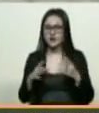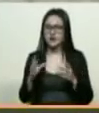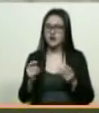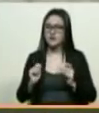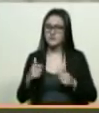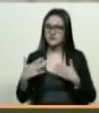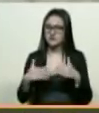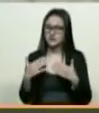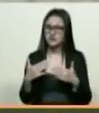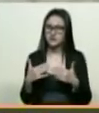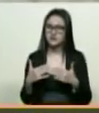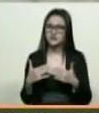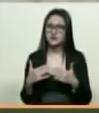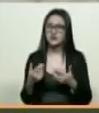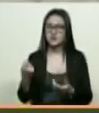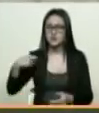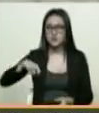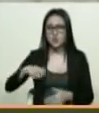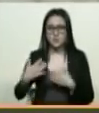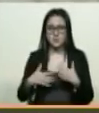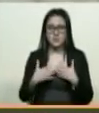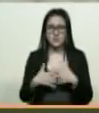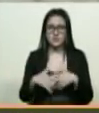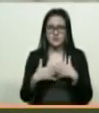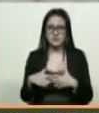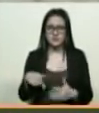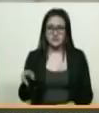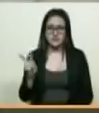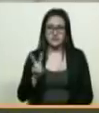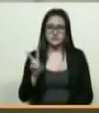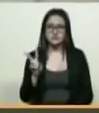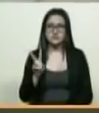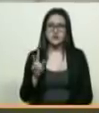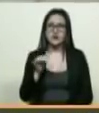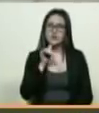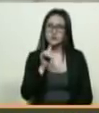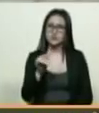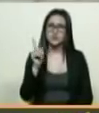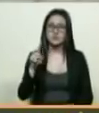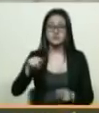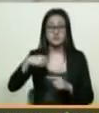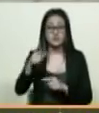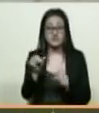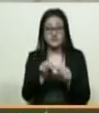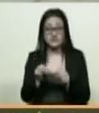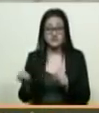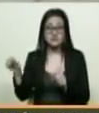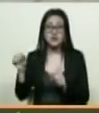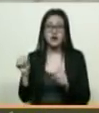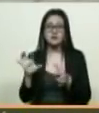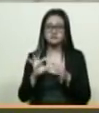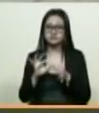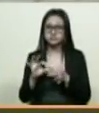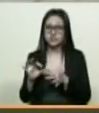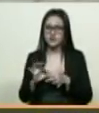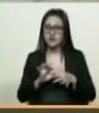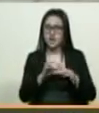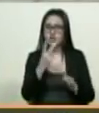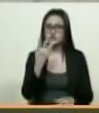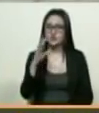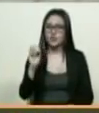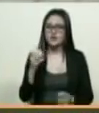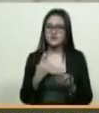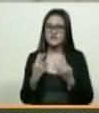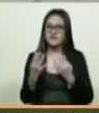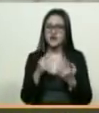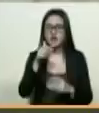ese sector y esa cadena financiera y productiva de nuestro país. Acaba de anunciar también que el próximo fin de semana se van a activar 240 ferias